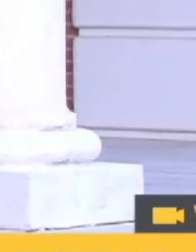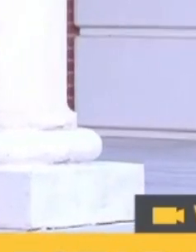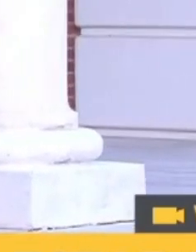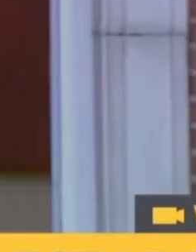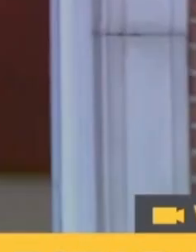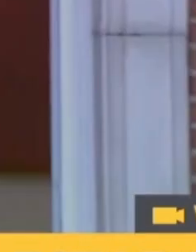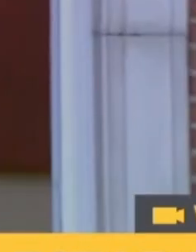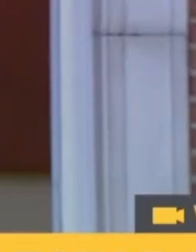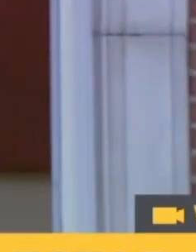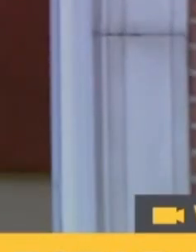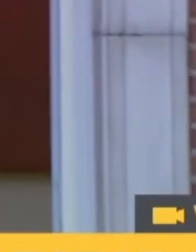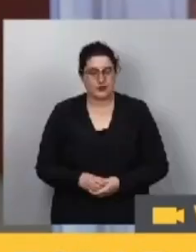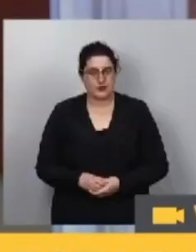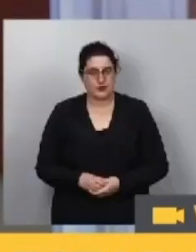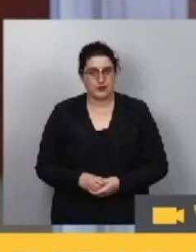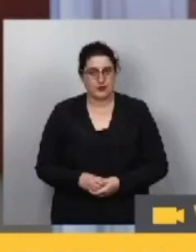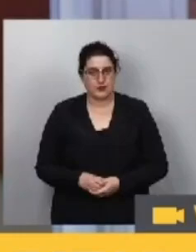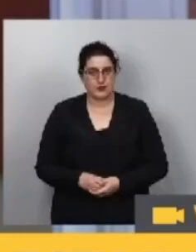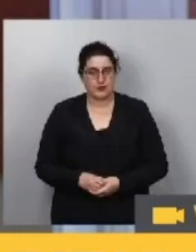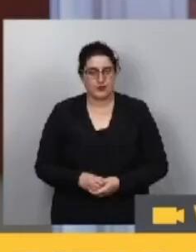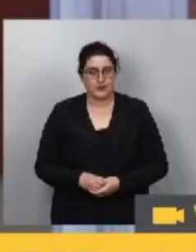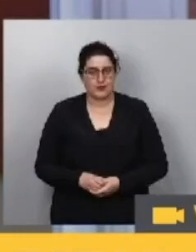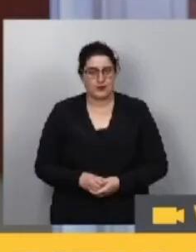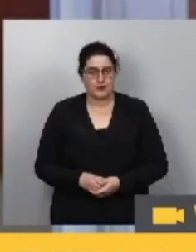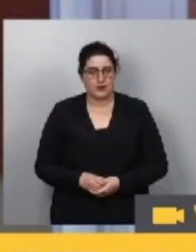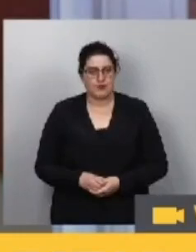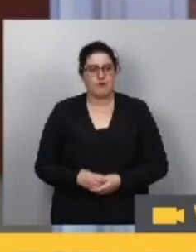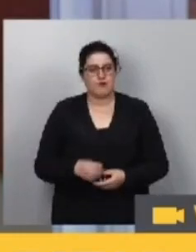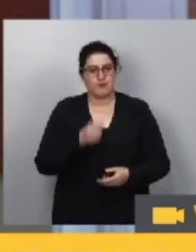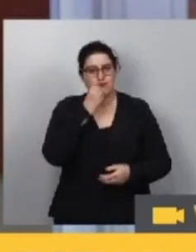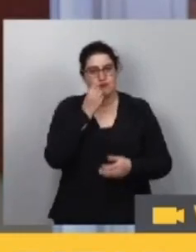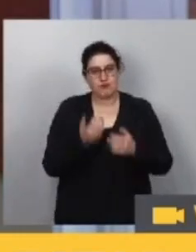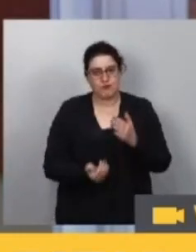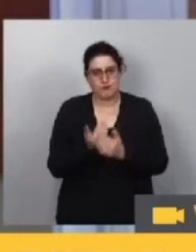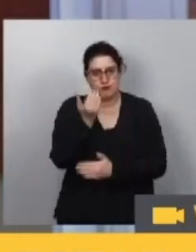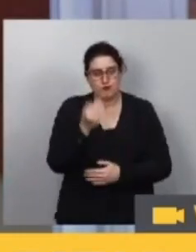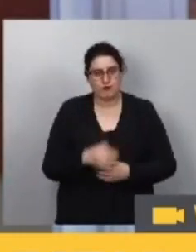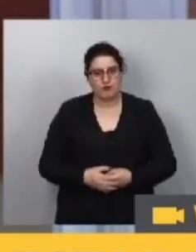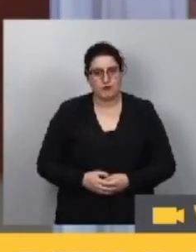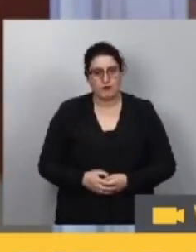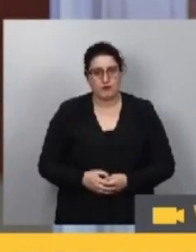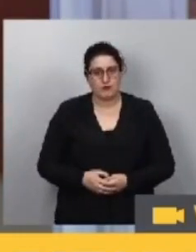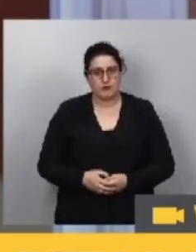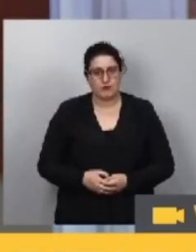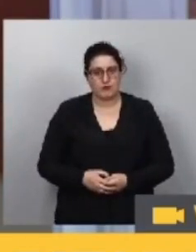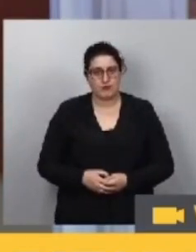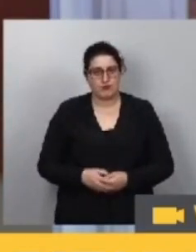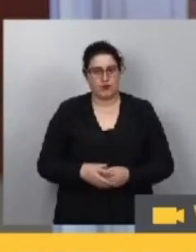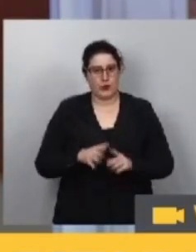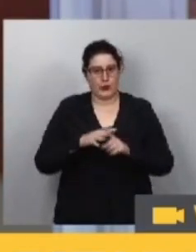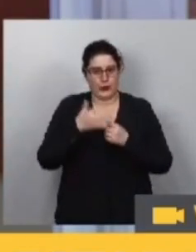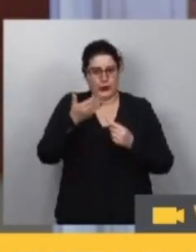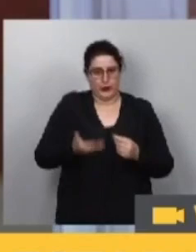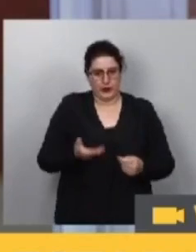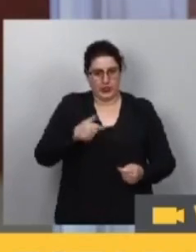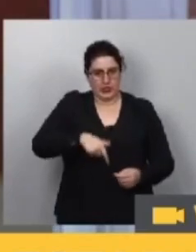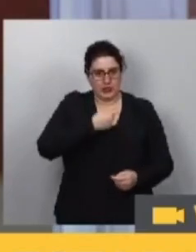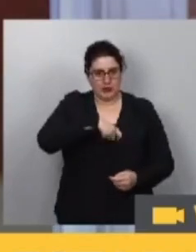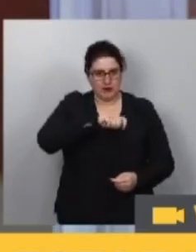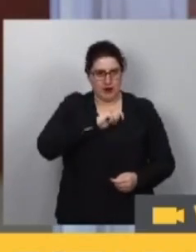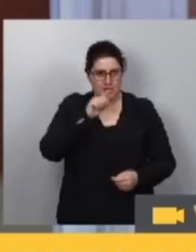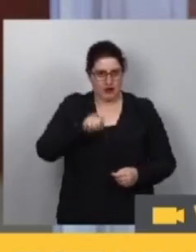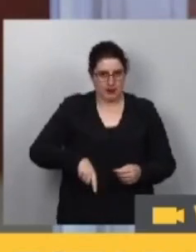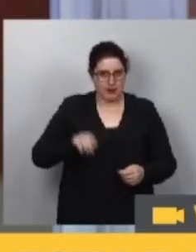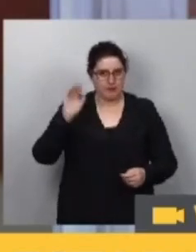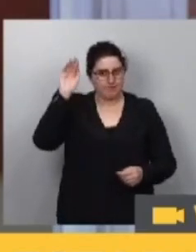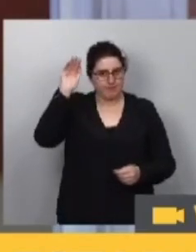me parece como crítica que es un poco vergonzoso que hayan pasado 31 o 33 años de aquel